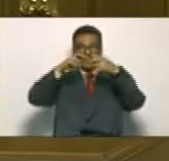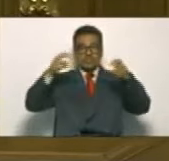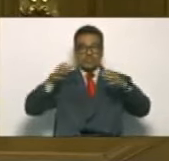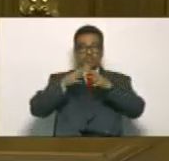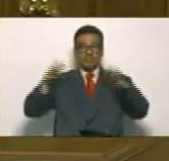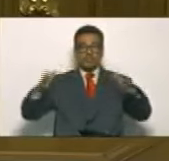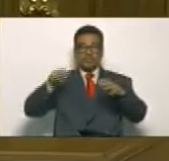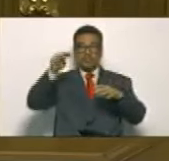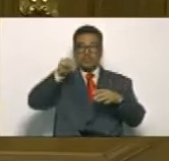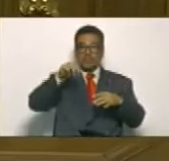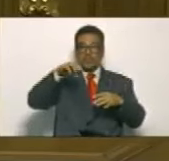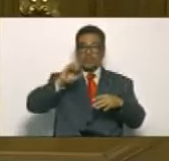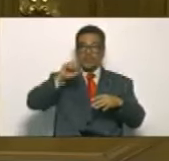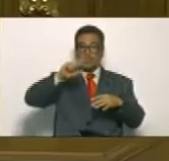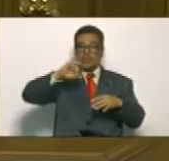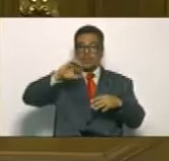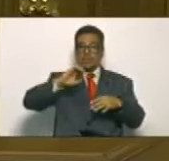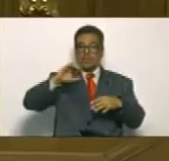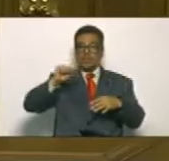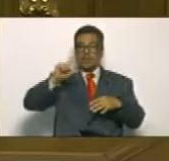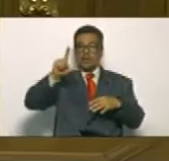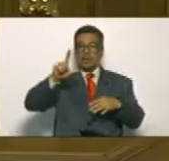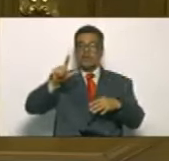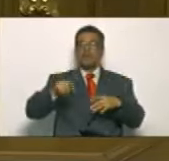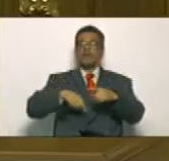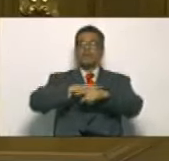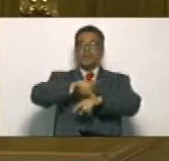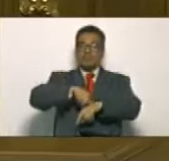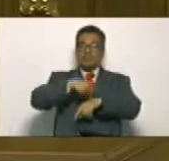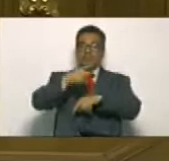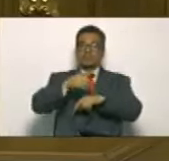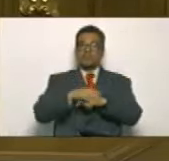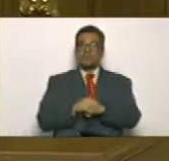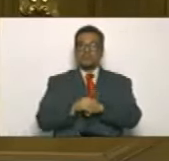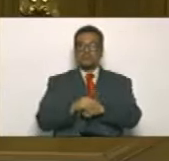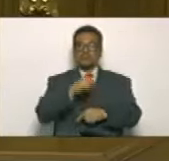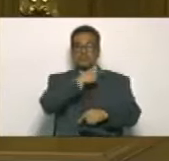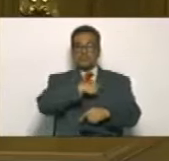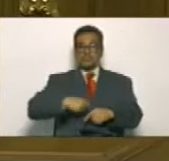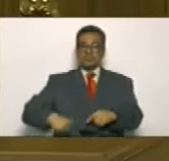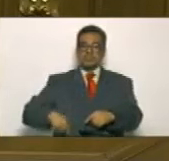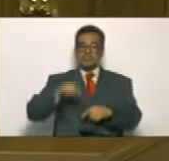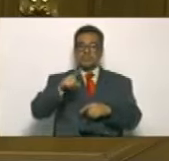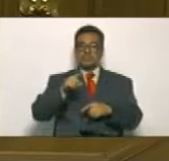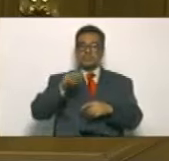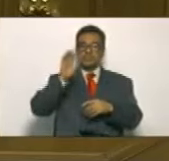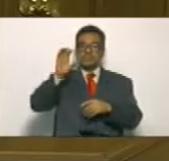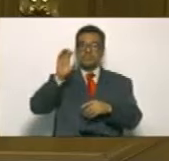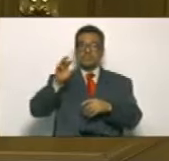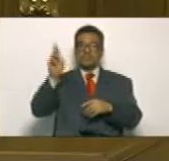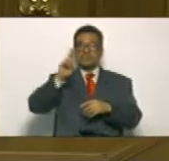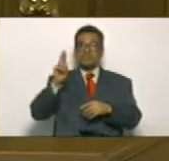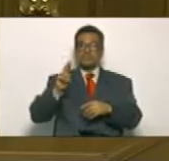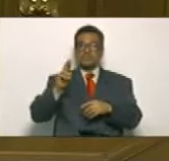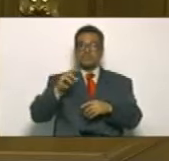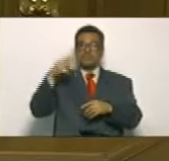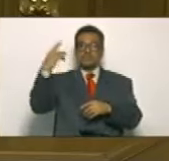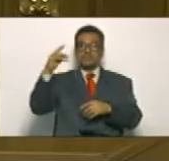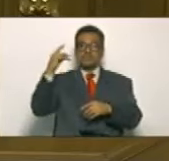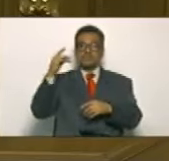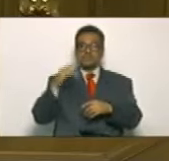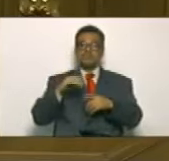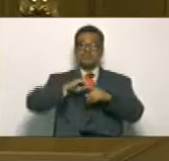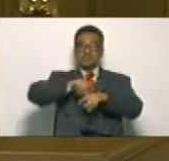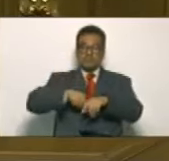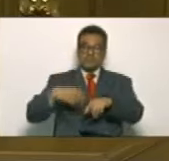Gran Mariscal de Ayacucho y posteriormente presidente de la naciente República de Bolivia